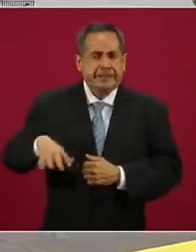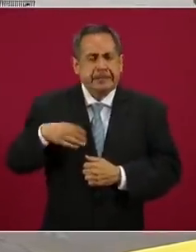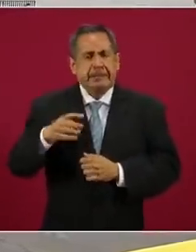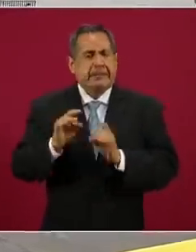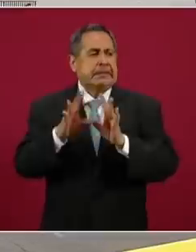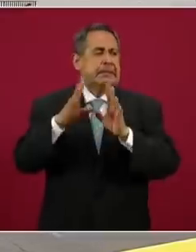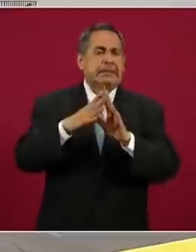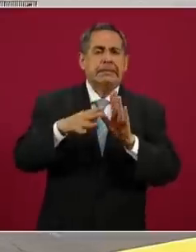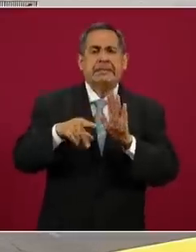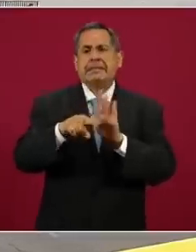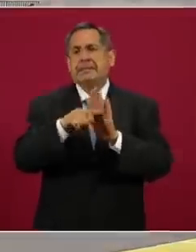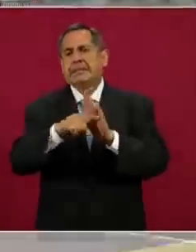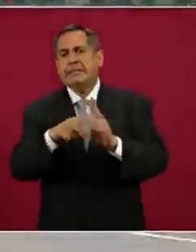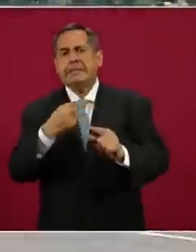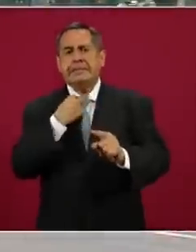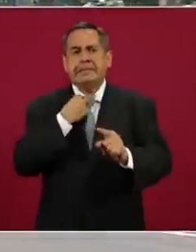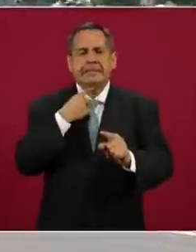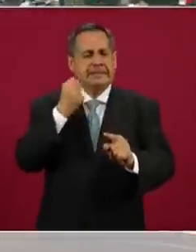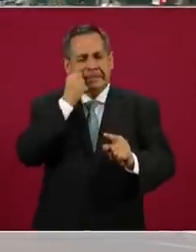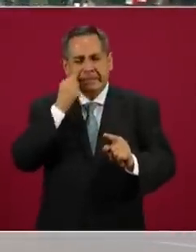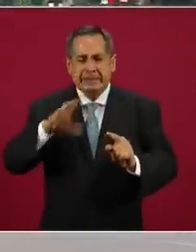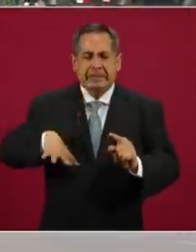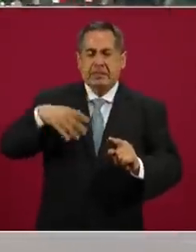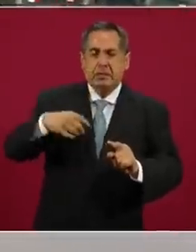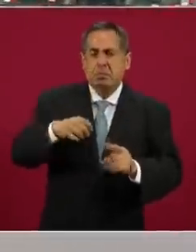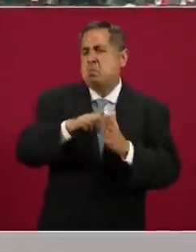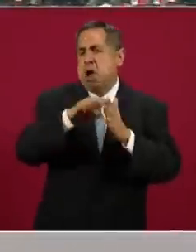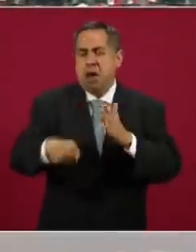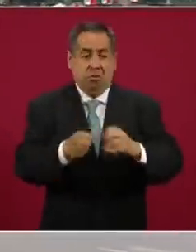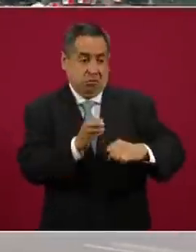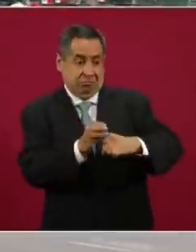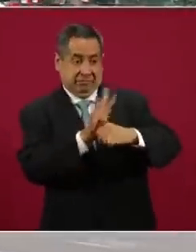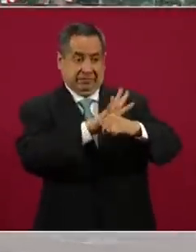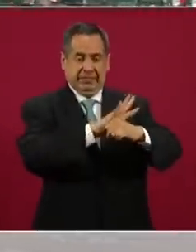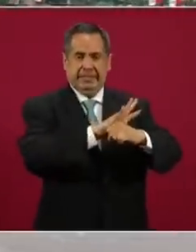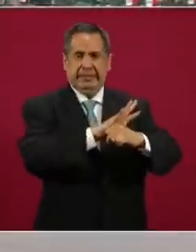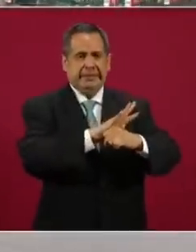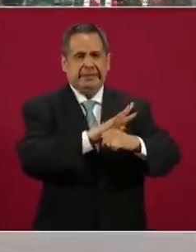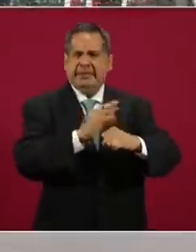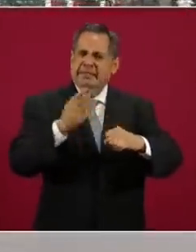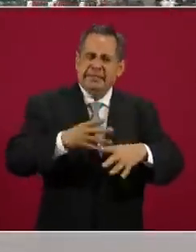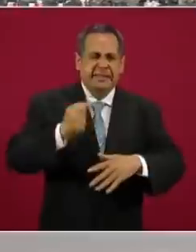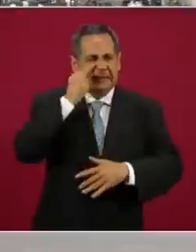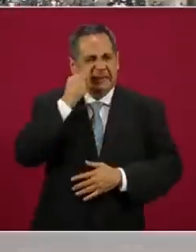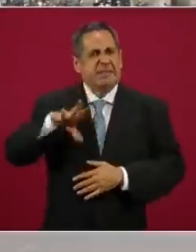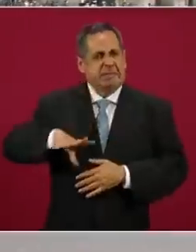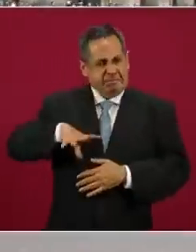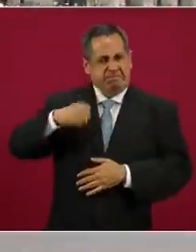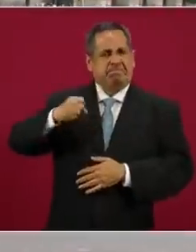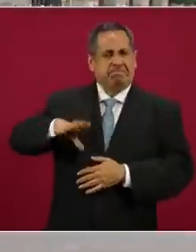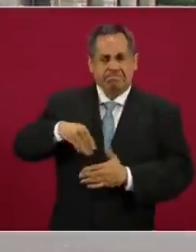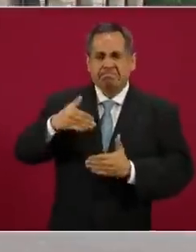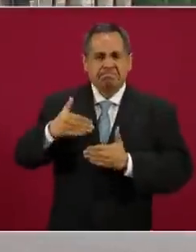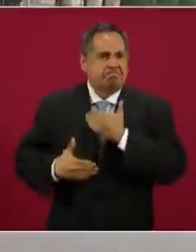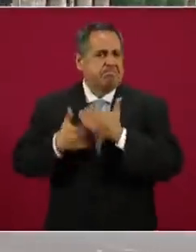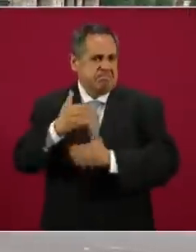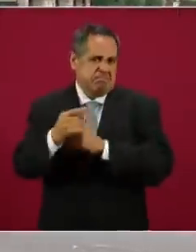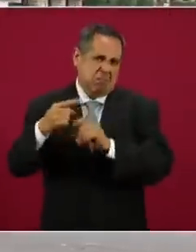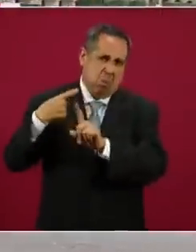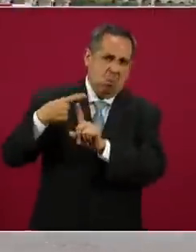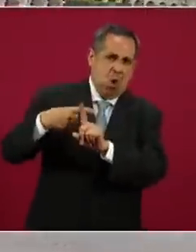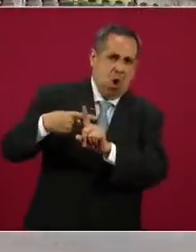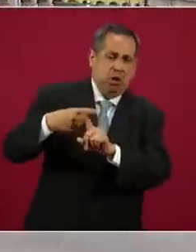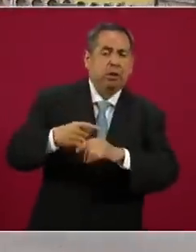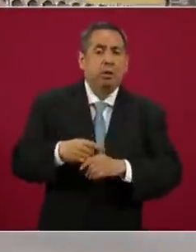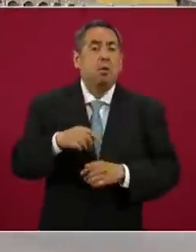como lo será sin dudas esta pandemia por lo que una de las aportaciones que brinda la secretaría de la defensa nacional es la aplicación